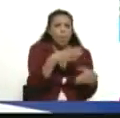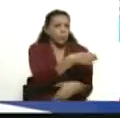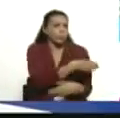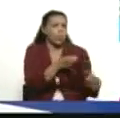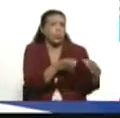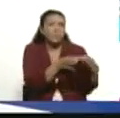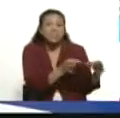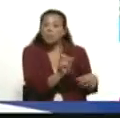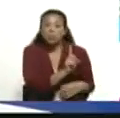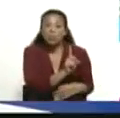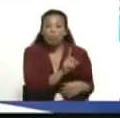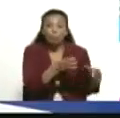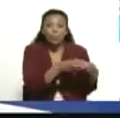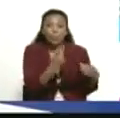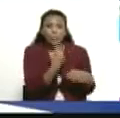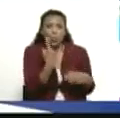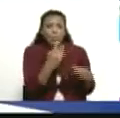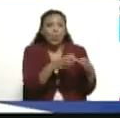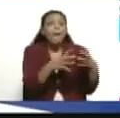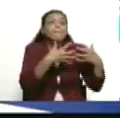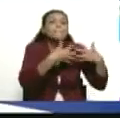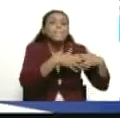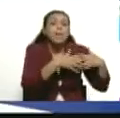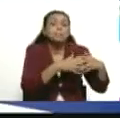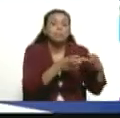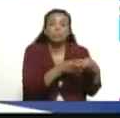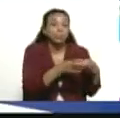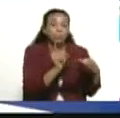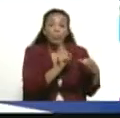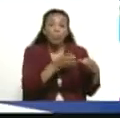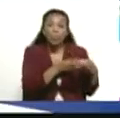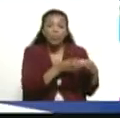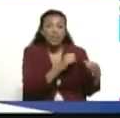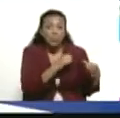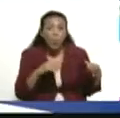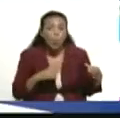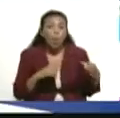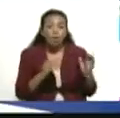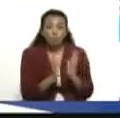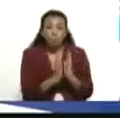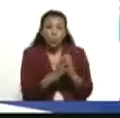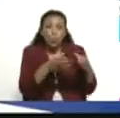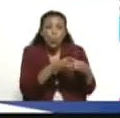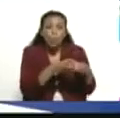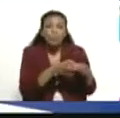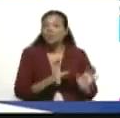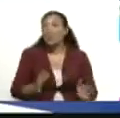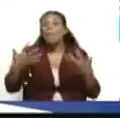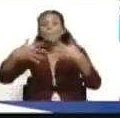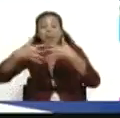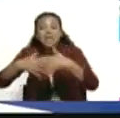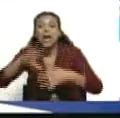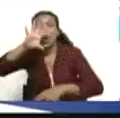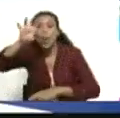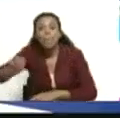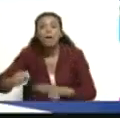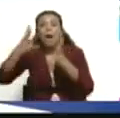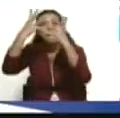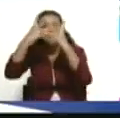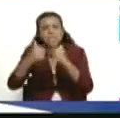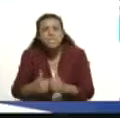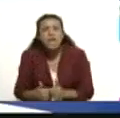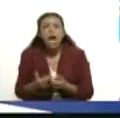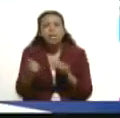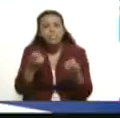venezolanas. No solo nos pertenece una empresa que es nuestra, fue comprada, bien administrada